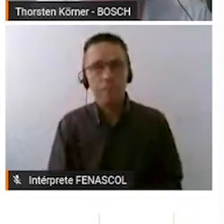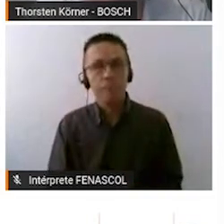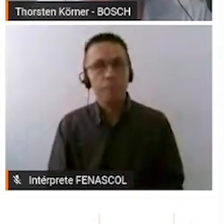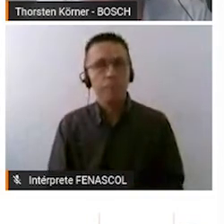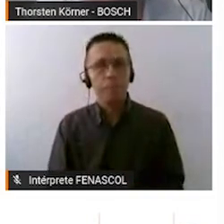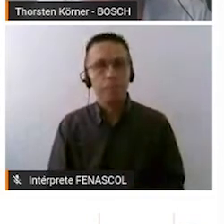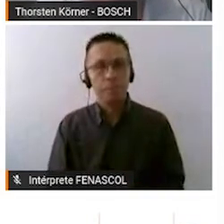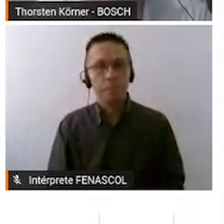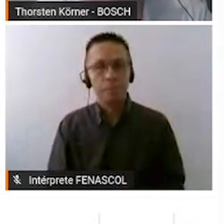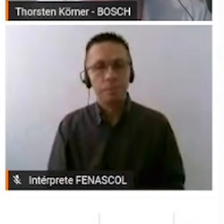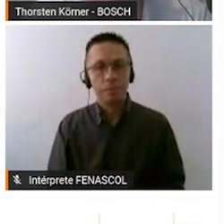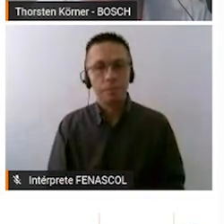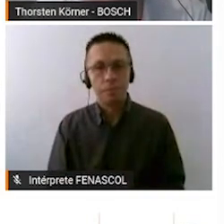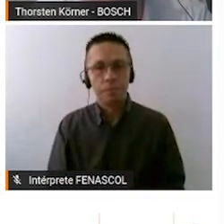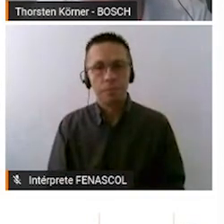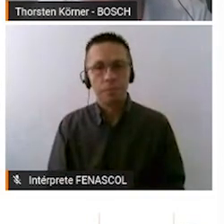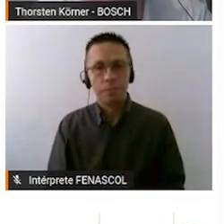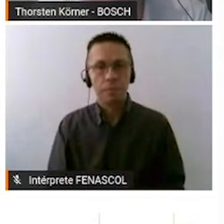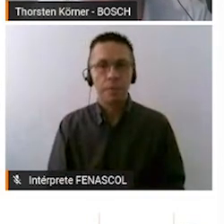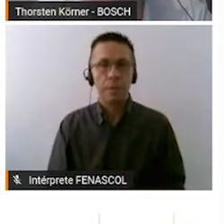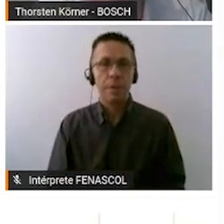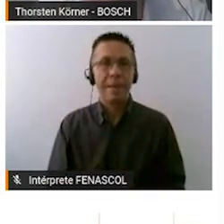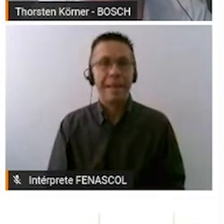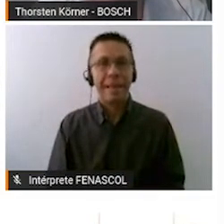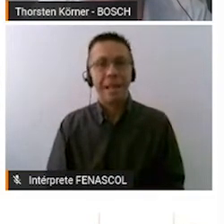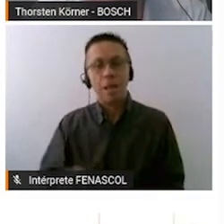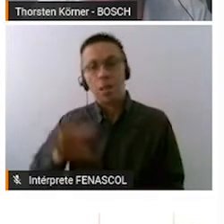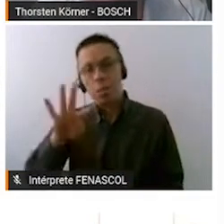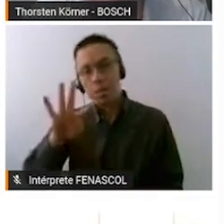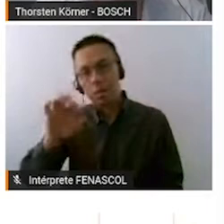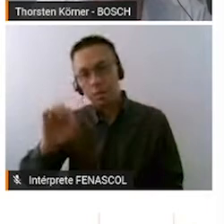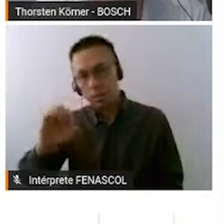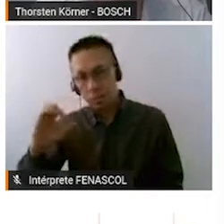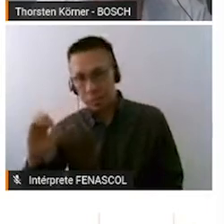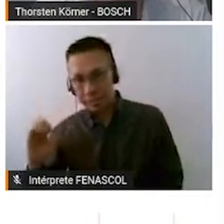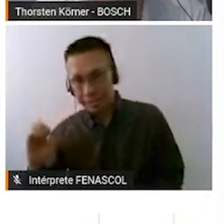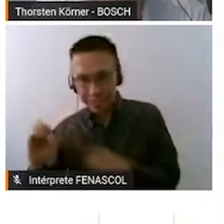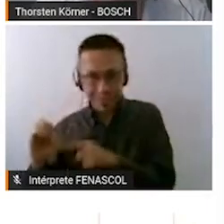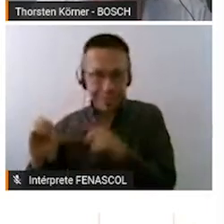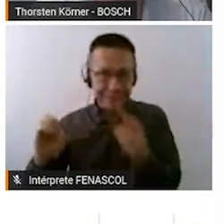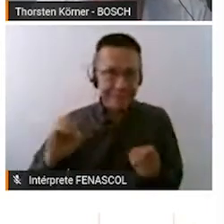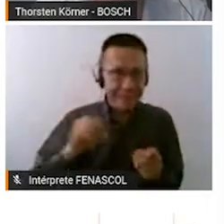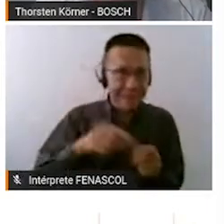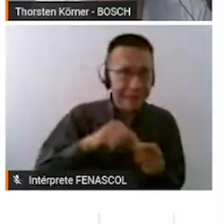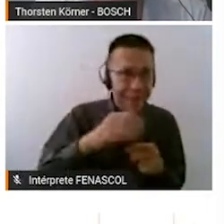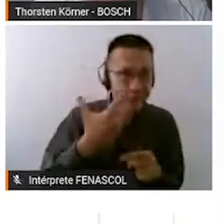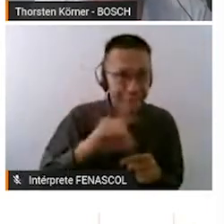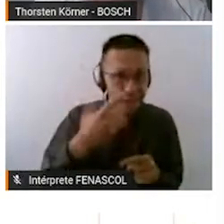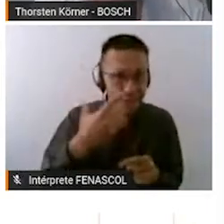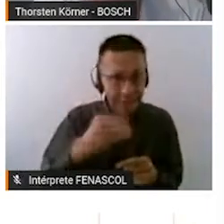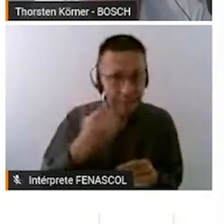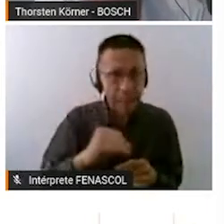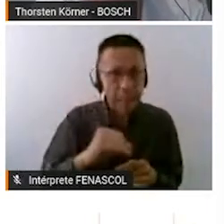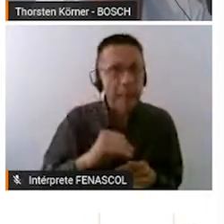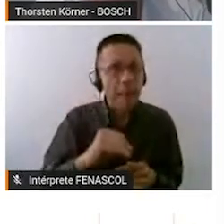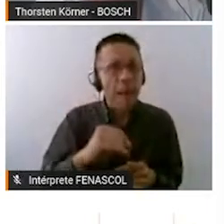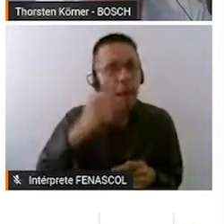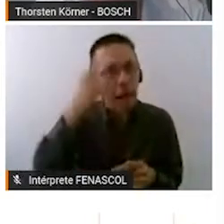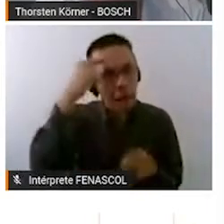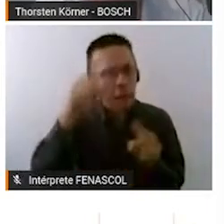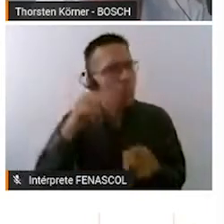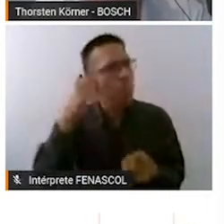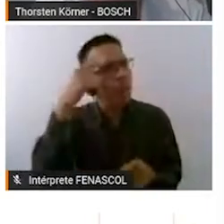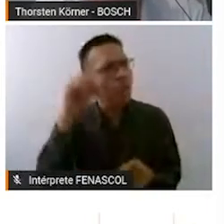la digitalización y la automatización. Ambos conceptos pueden ser y son parte de